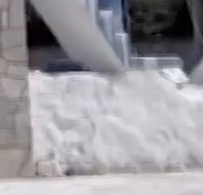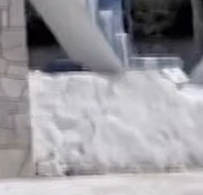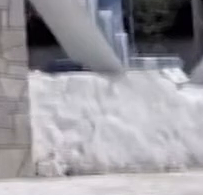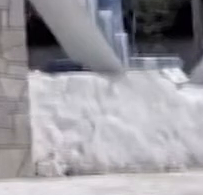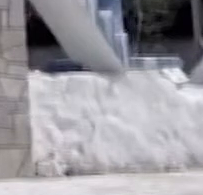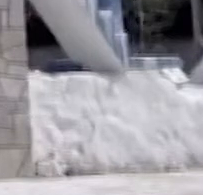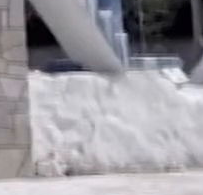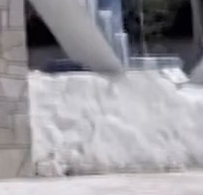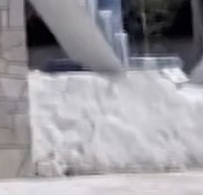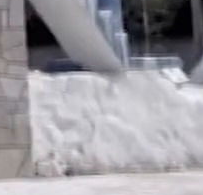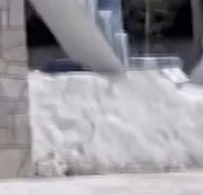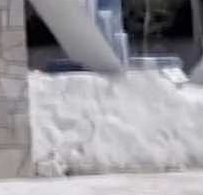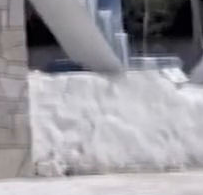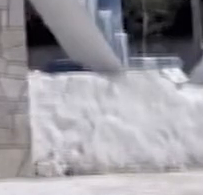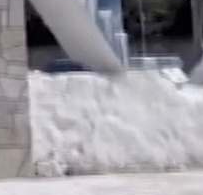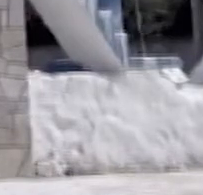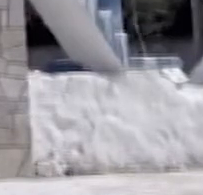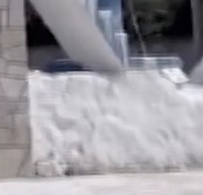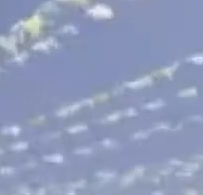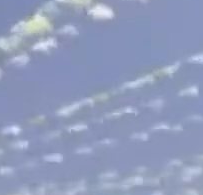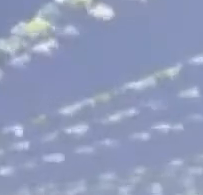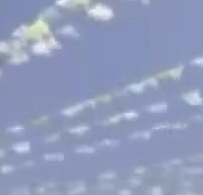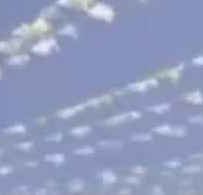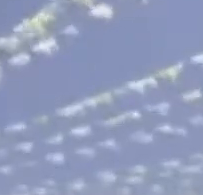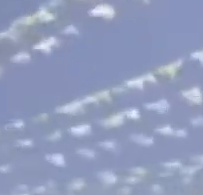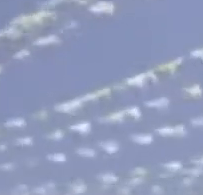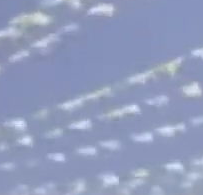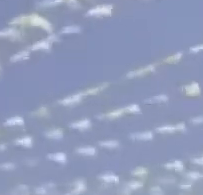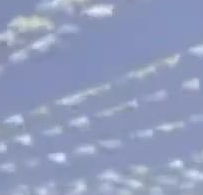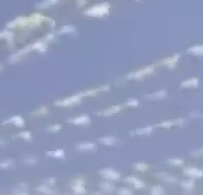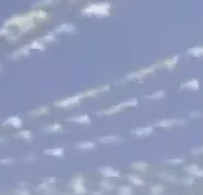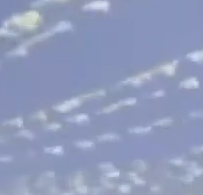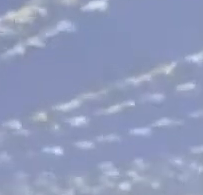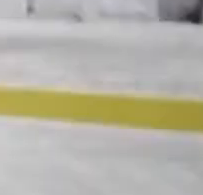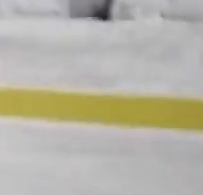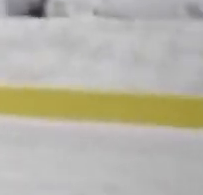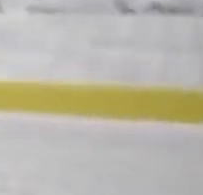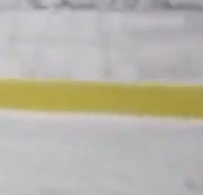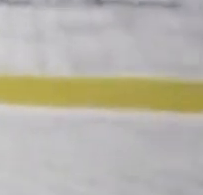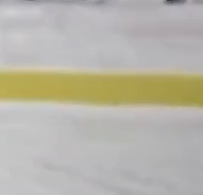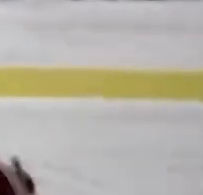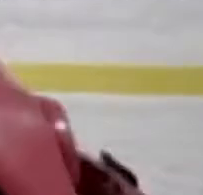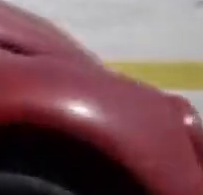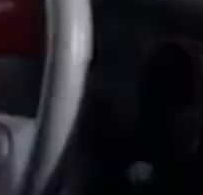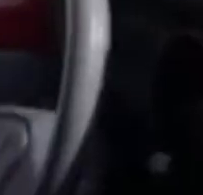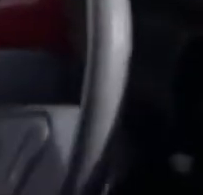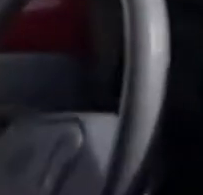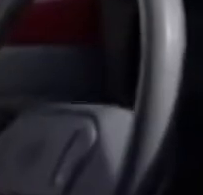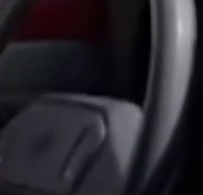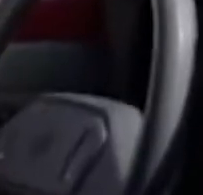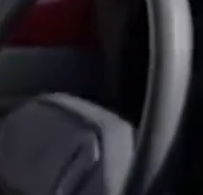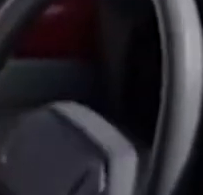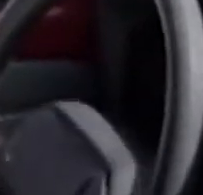Irma Estela es una mujer que lleva la educación alternativa en la sangre. Su apuesta por la educación